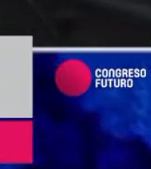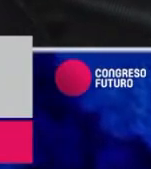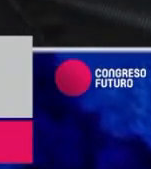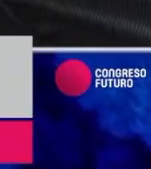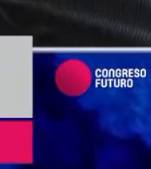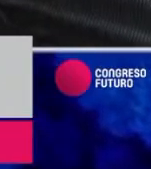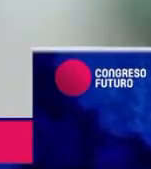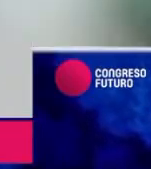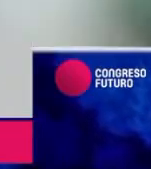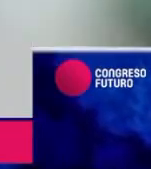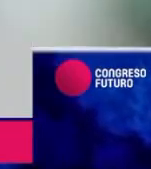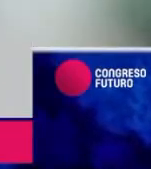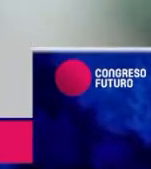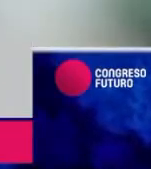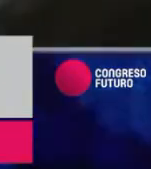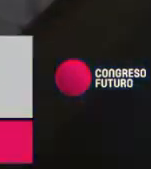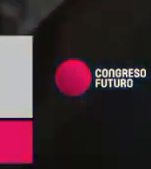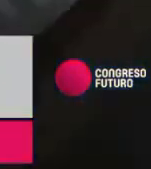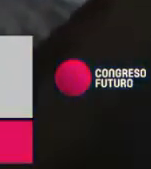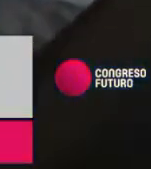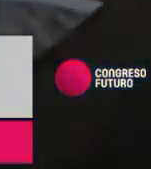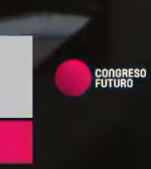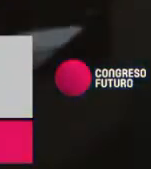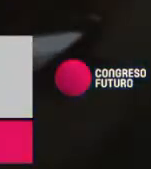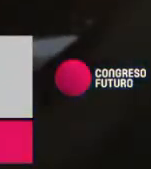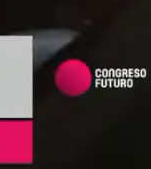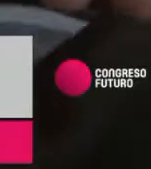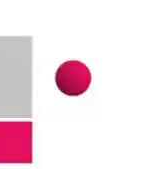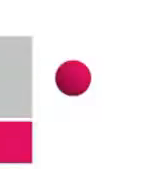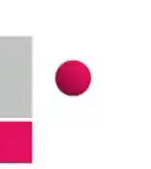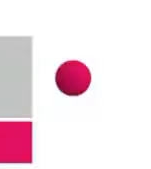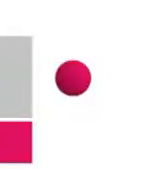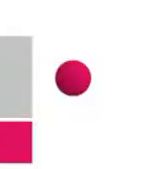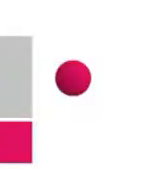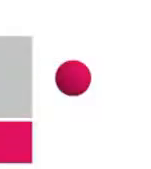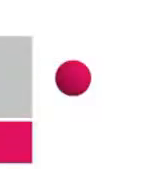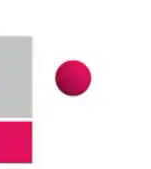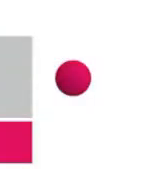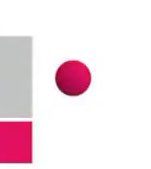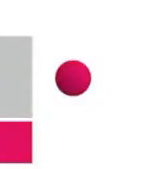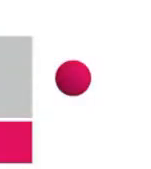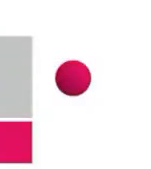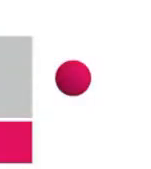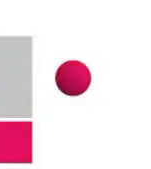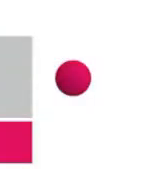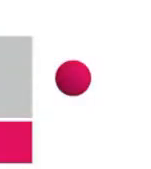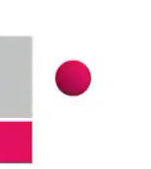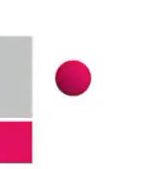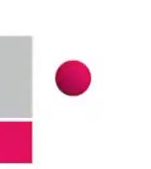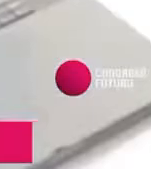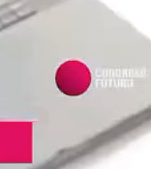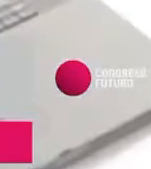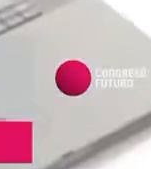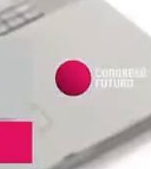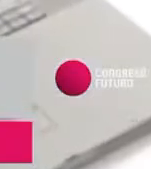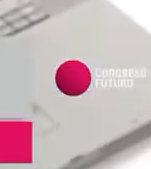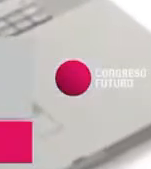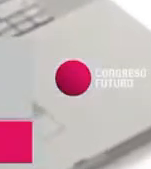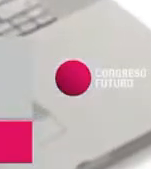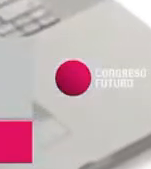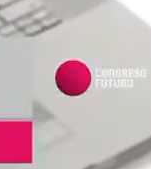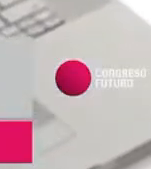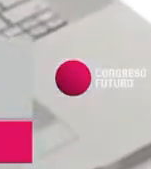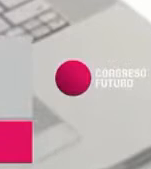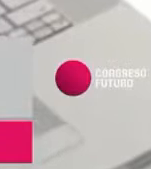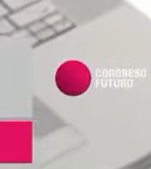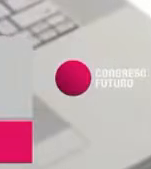eléctrica y permite atenuar sus síntomas. Esto fue posible mediante la identificación de un patrón específico de la actividad cerebral que indica